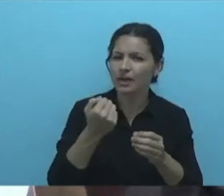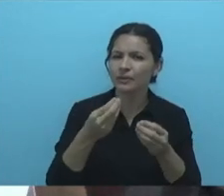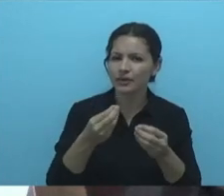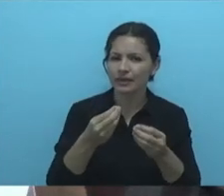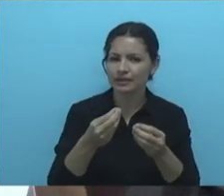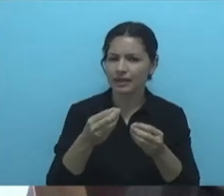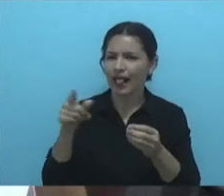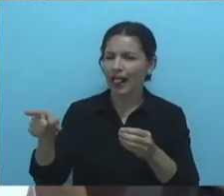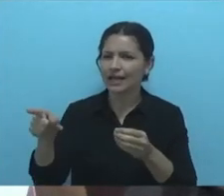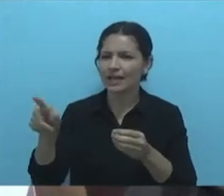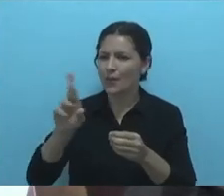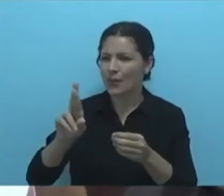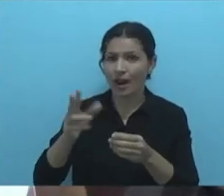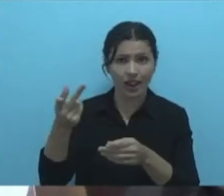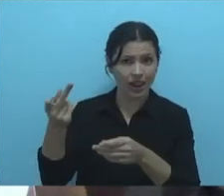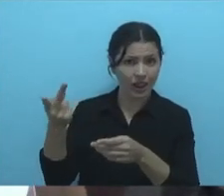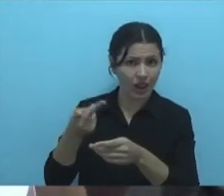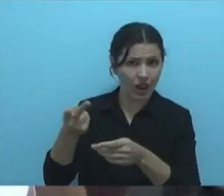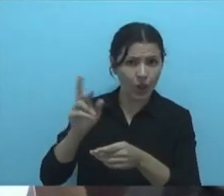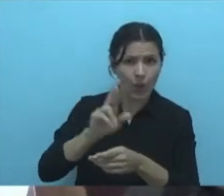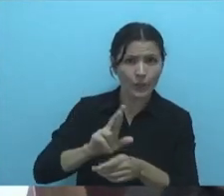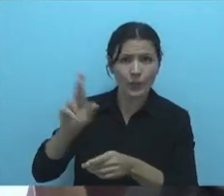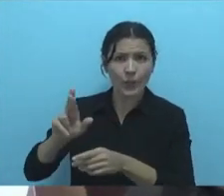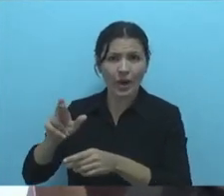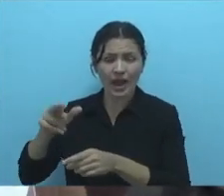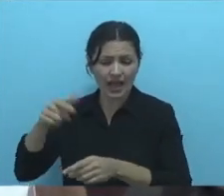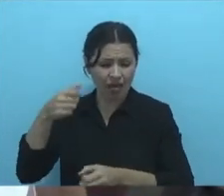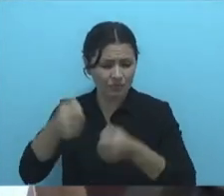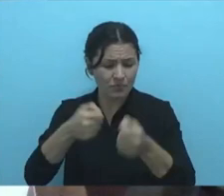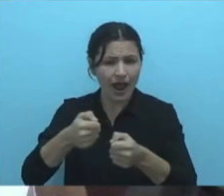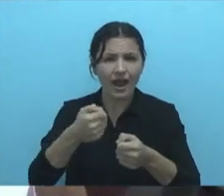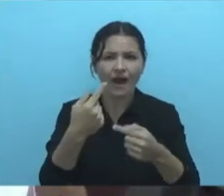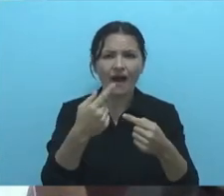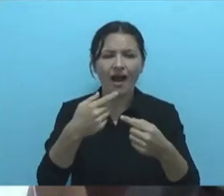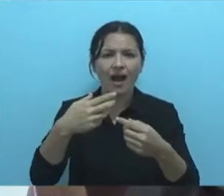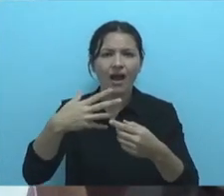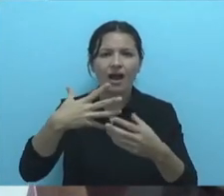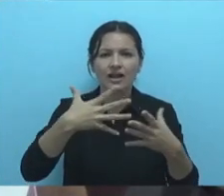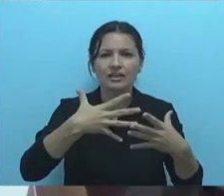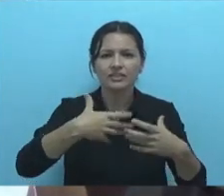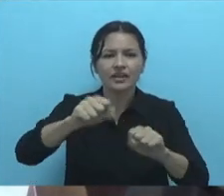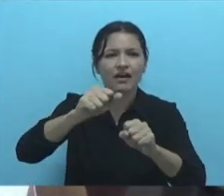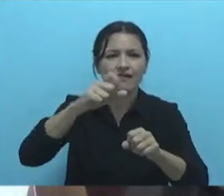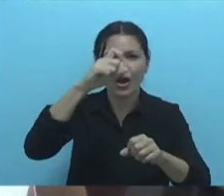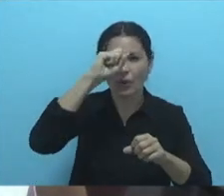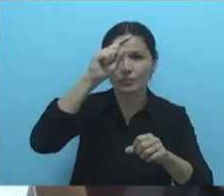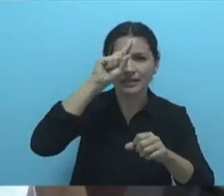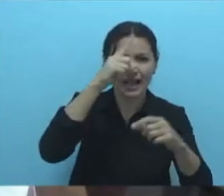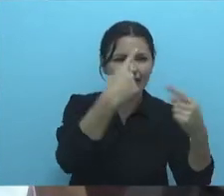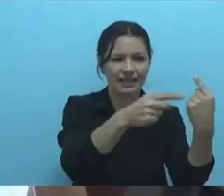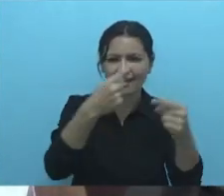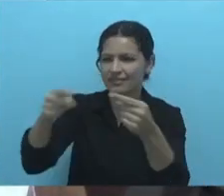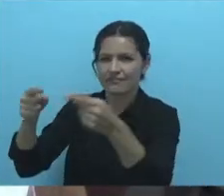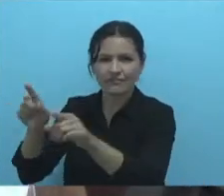cuando Estas mujeres le pegaban al chiquito Lo llevaban a diferentes hospitales para que no quede registrado los